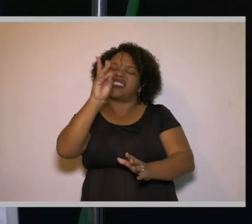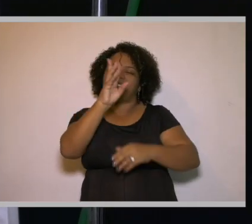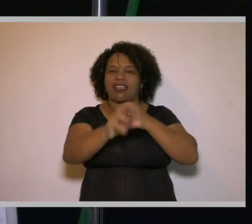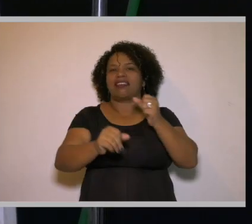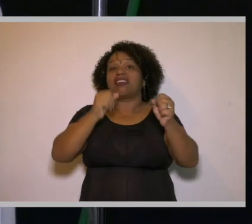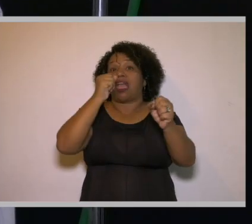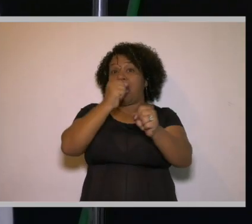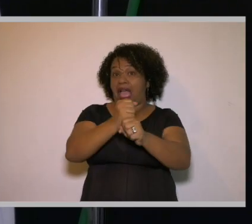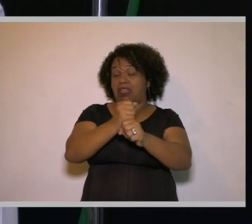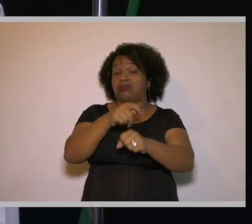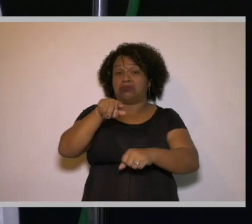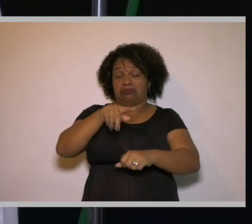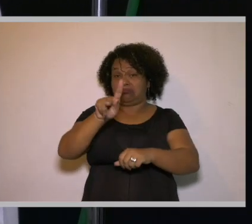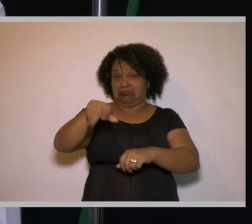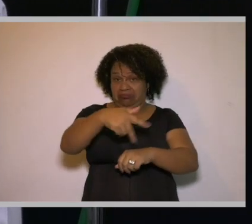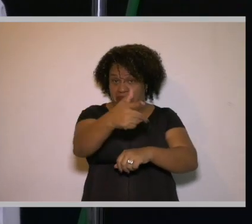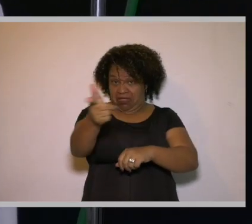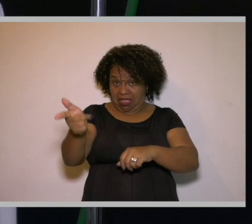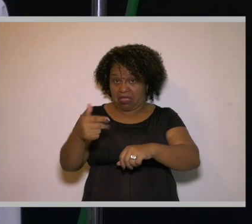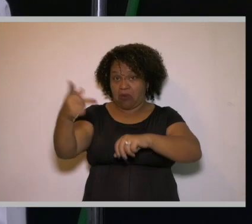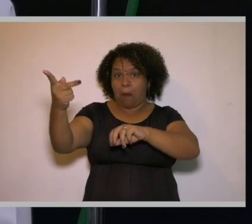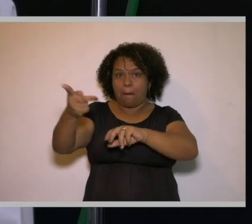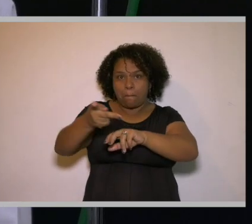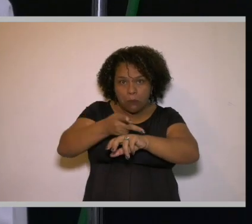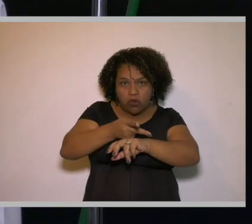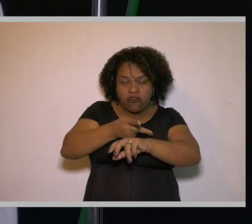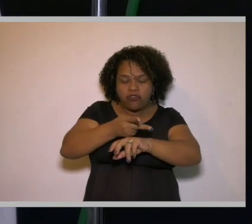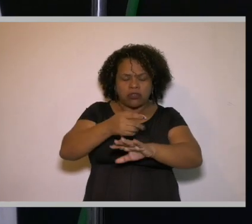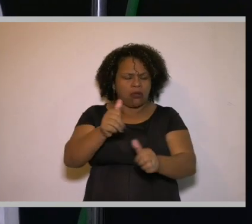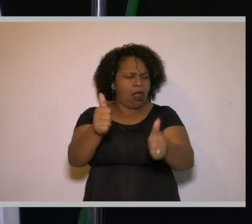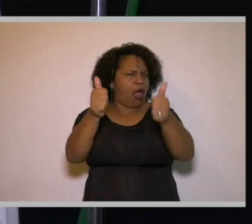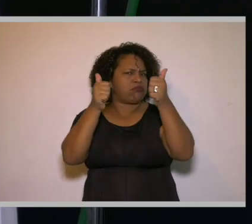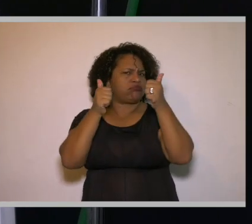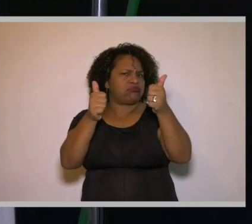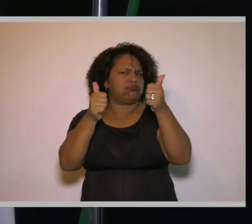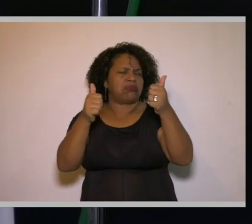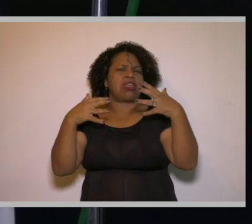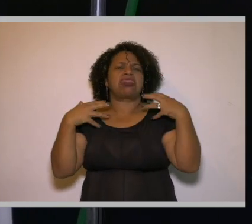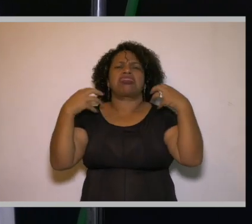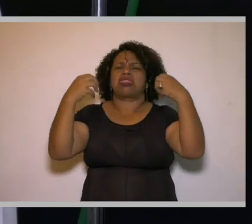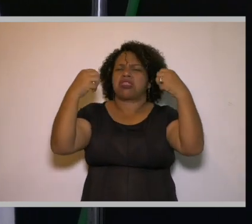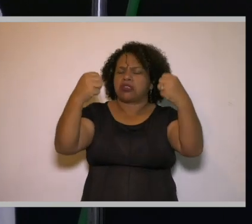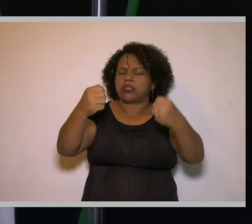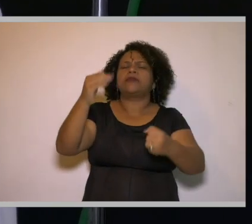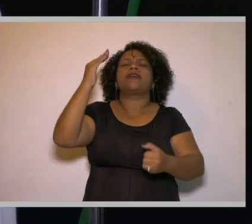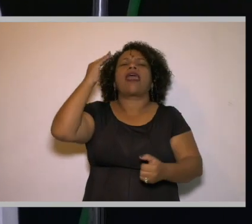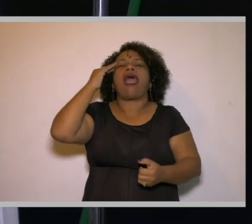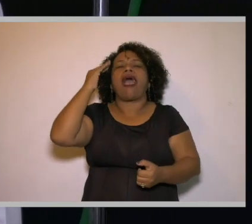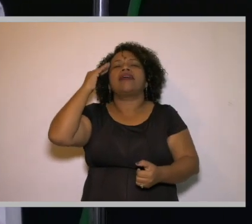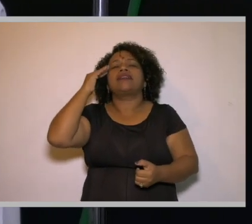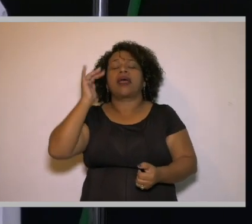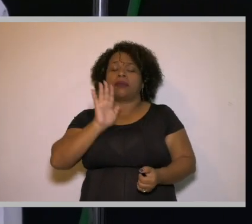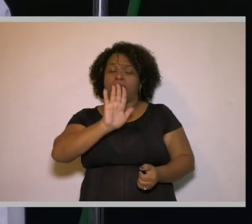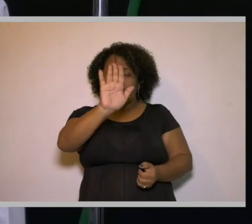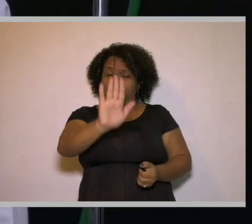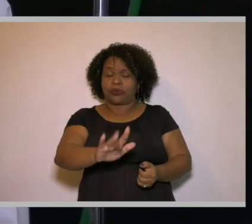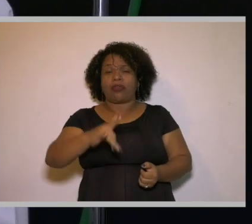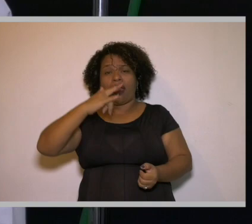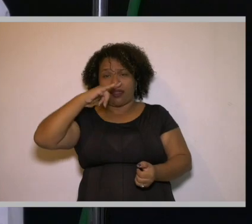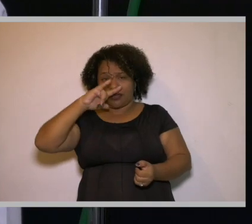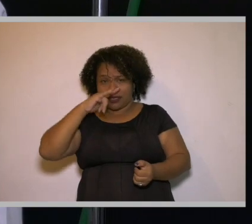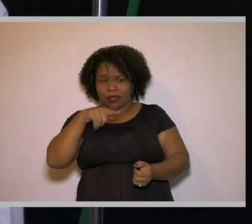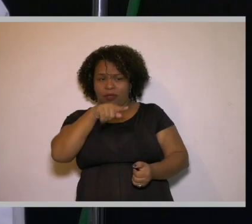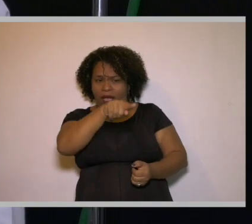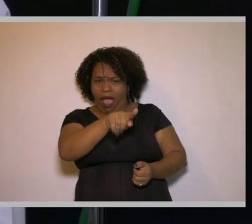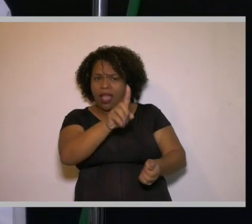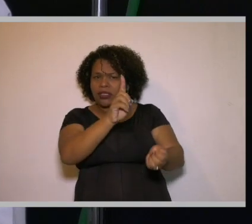buena capacitación en esa área. Así que tenemos verdaderamente que saber quiénes son los que van a anestesiar